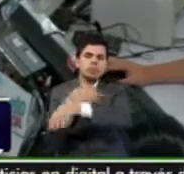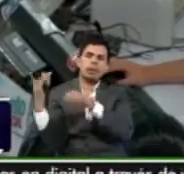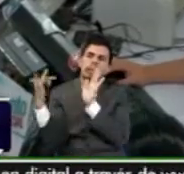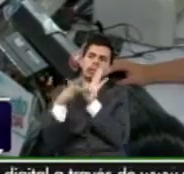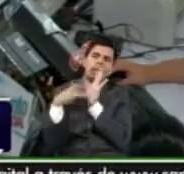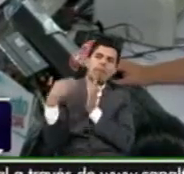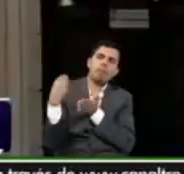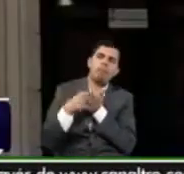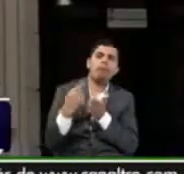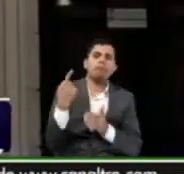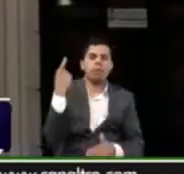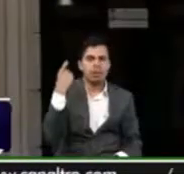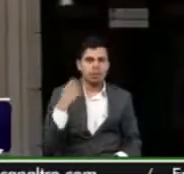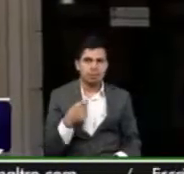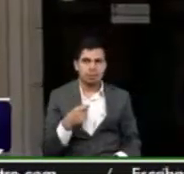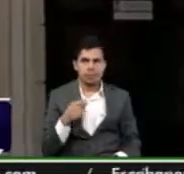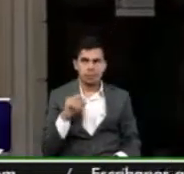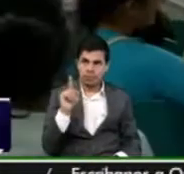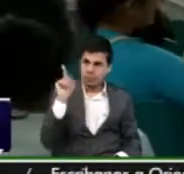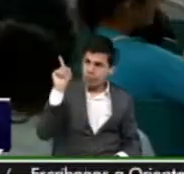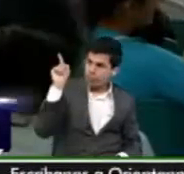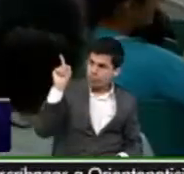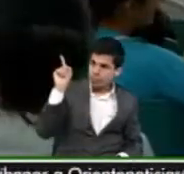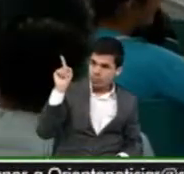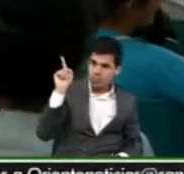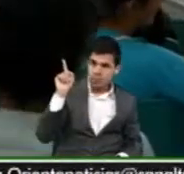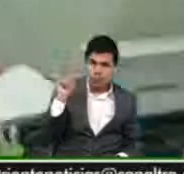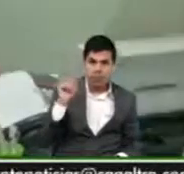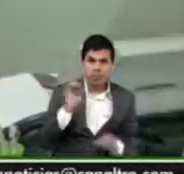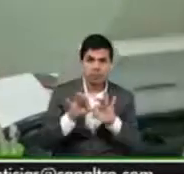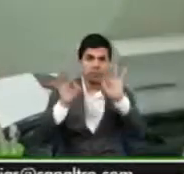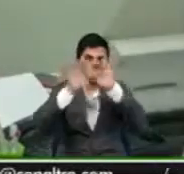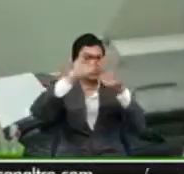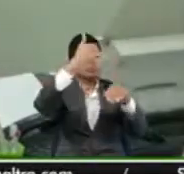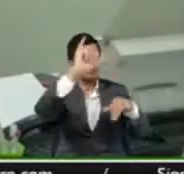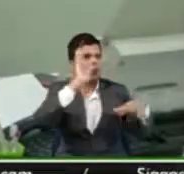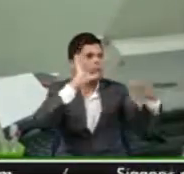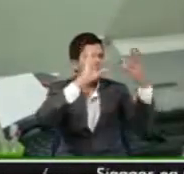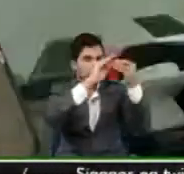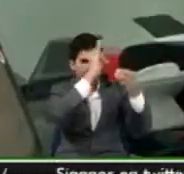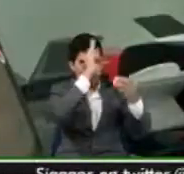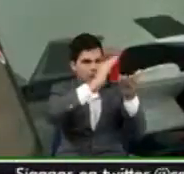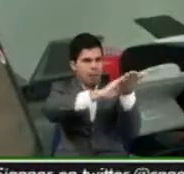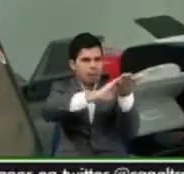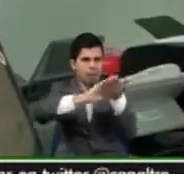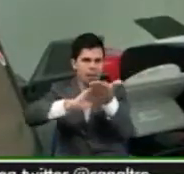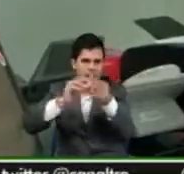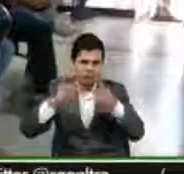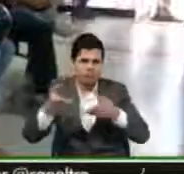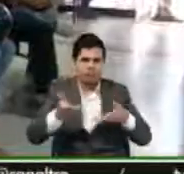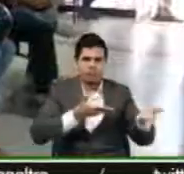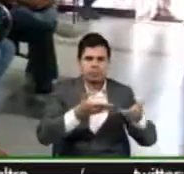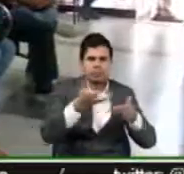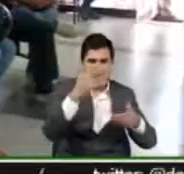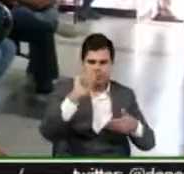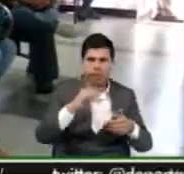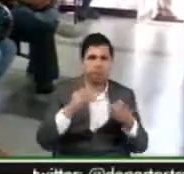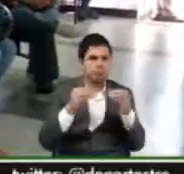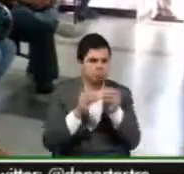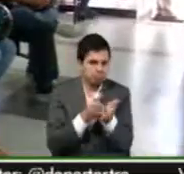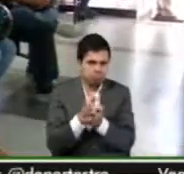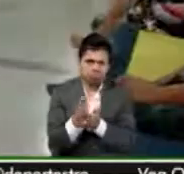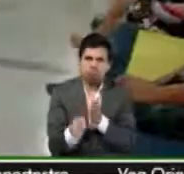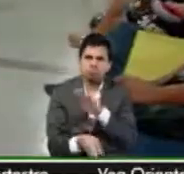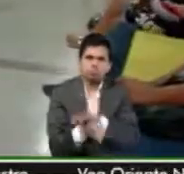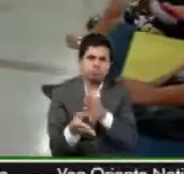importante recalcar que la eps Hazme salud ya solucionó la atención médica de todos sus pacientes y continúa ofreciendo